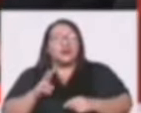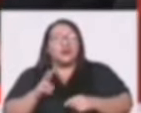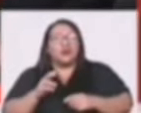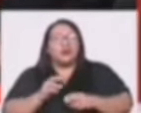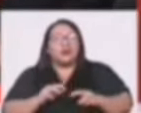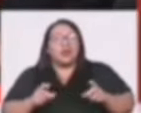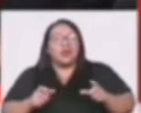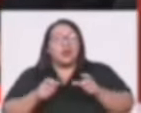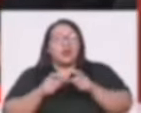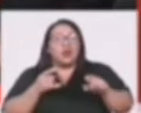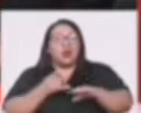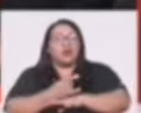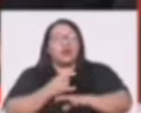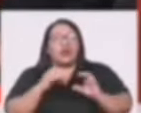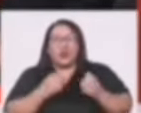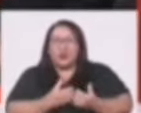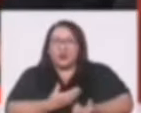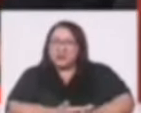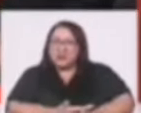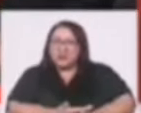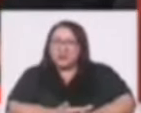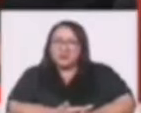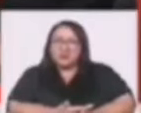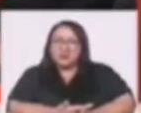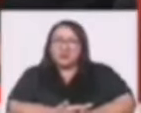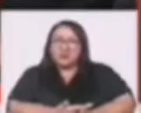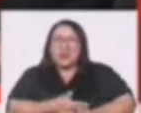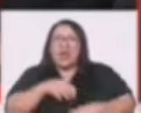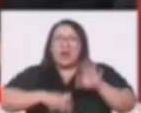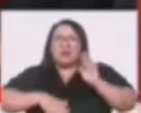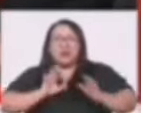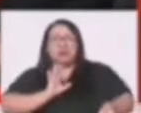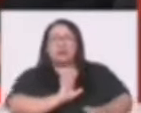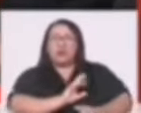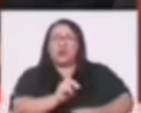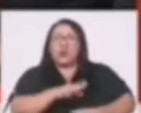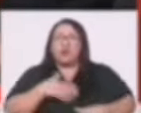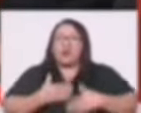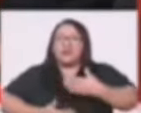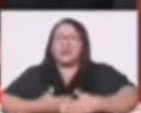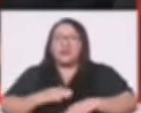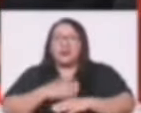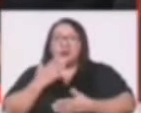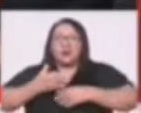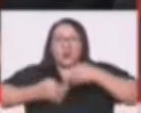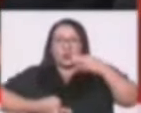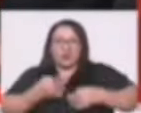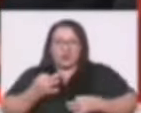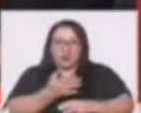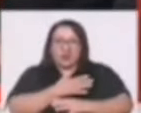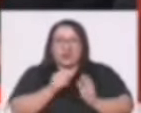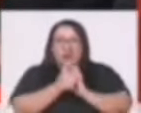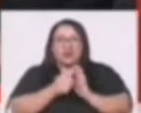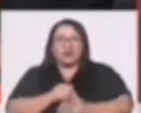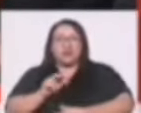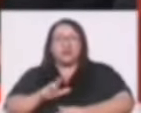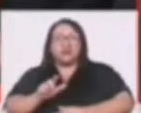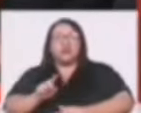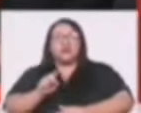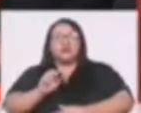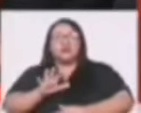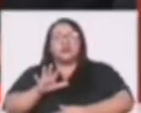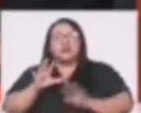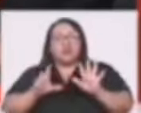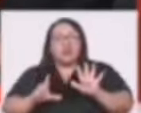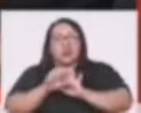medidas cautelares contra el Congreso de la República, logrando frenar en algunos casos sus facultades exclusivas y excluyentes, como la contenida en el artículo 157